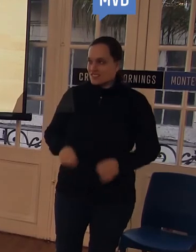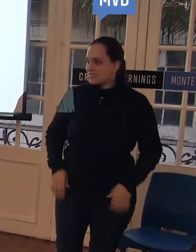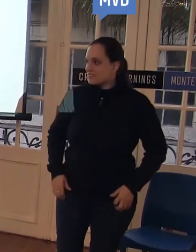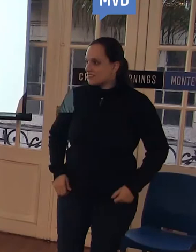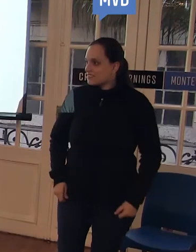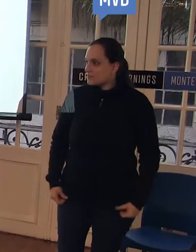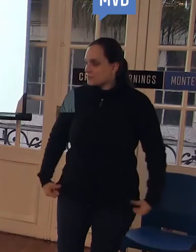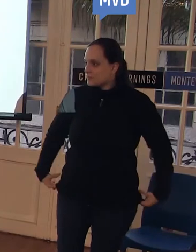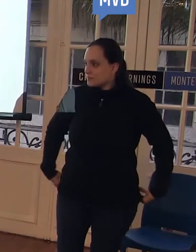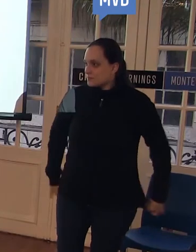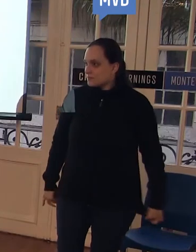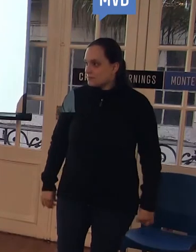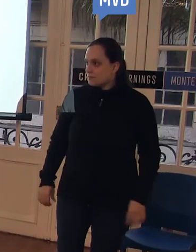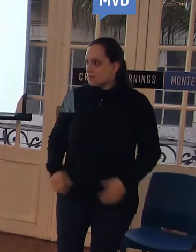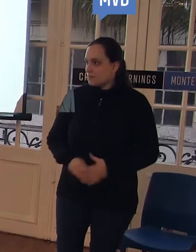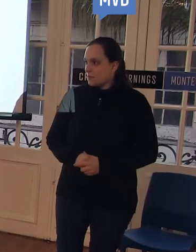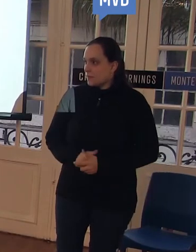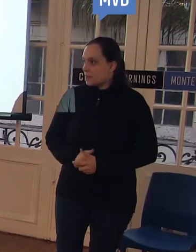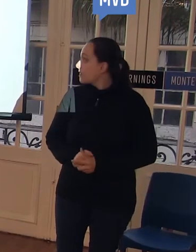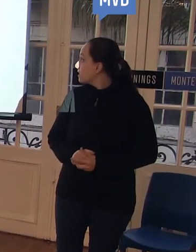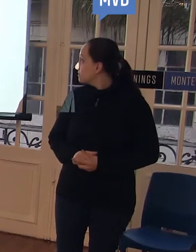Pero bien.